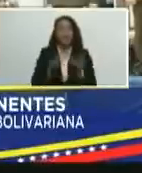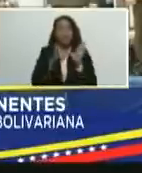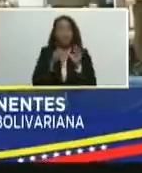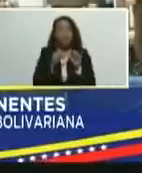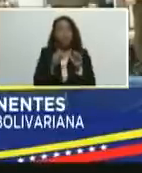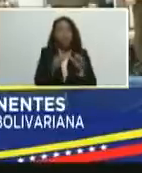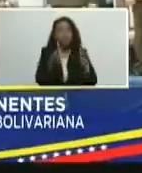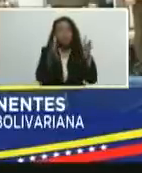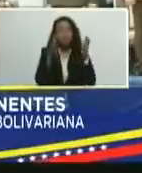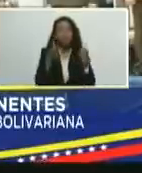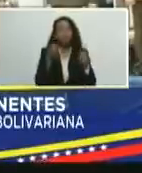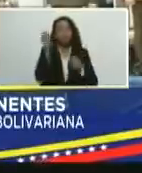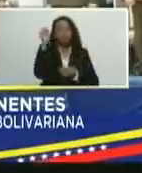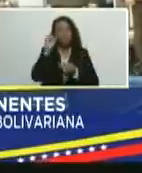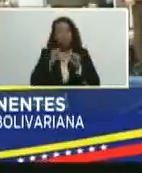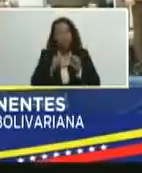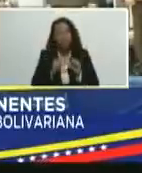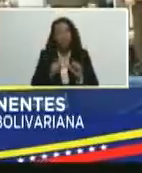permanente,